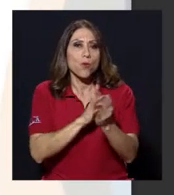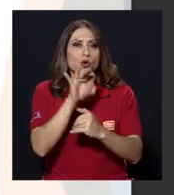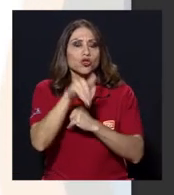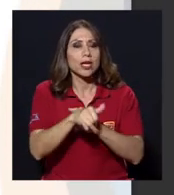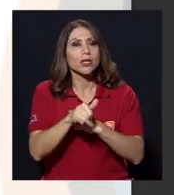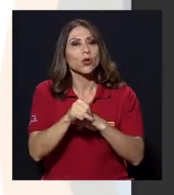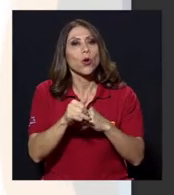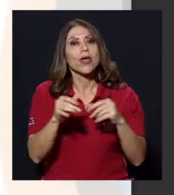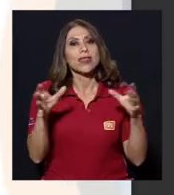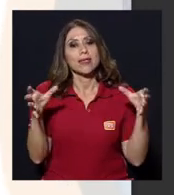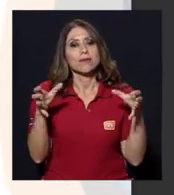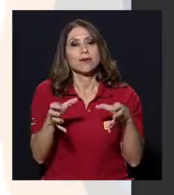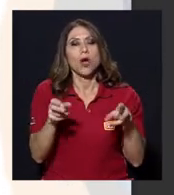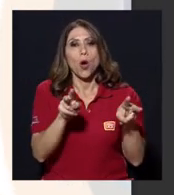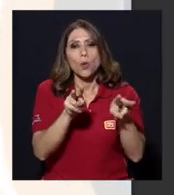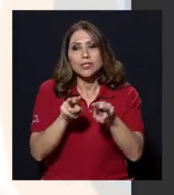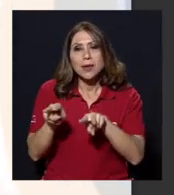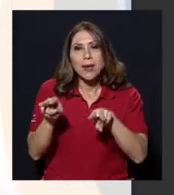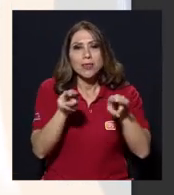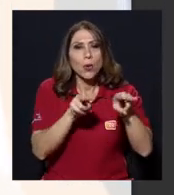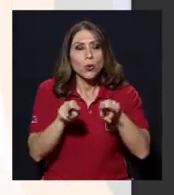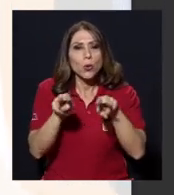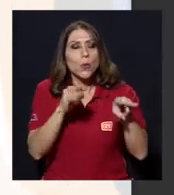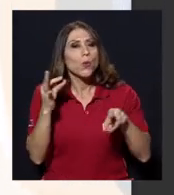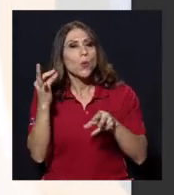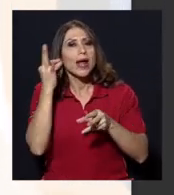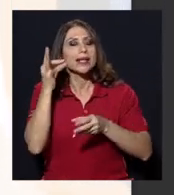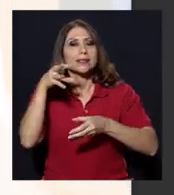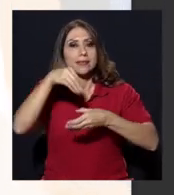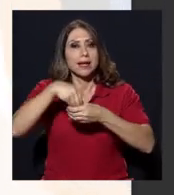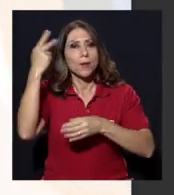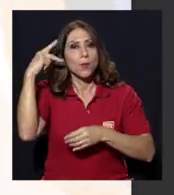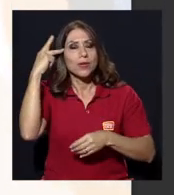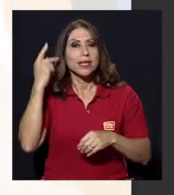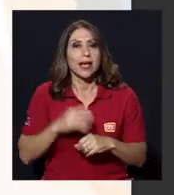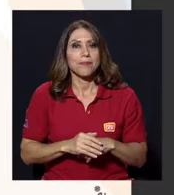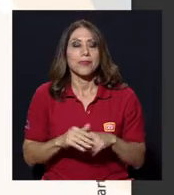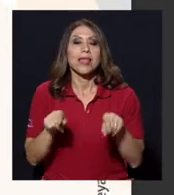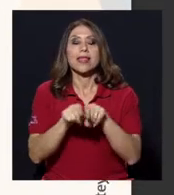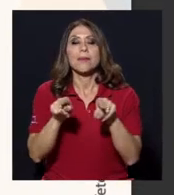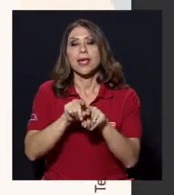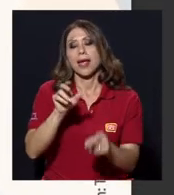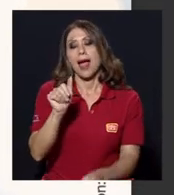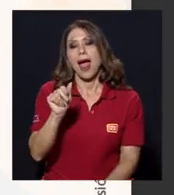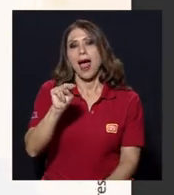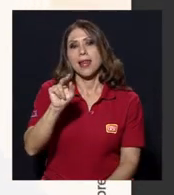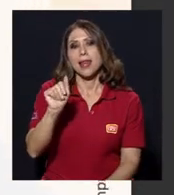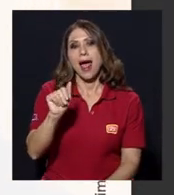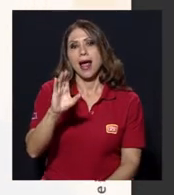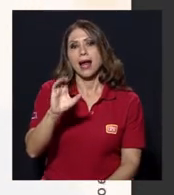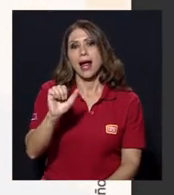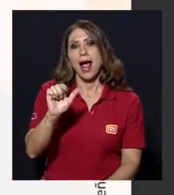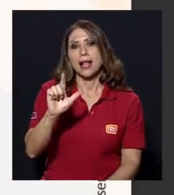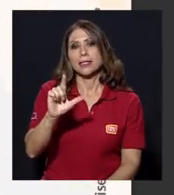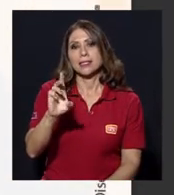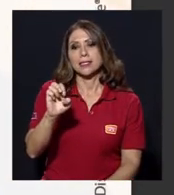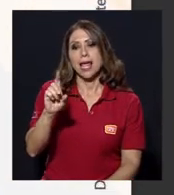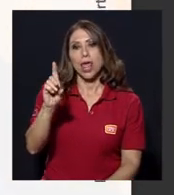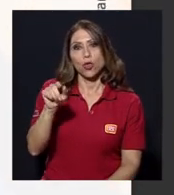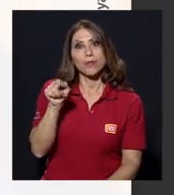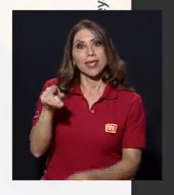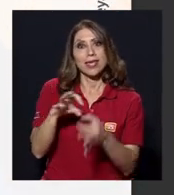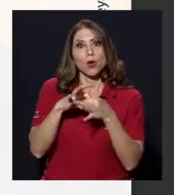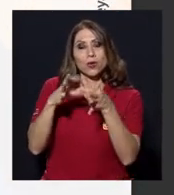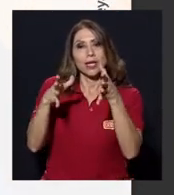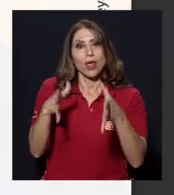Mujeres en la Política. Y en ese sentido, también Ana Carcedo, que estaba coordinando en ese momento el Observatorio de Mujeres en la